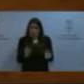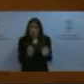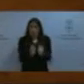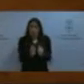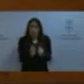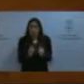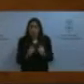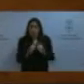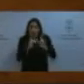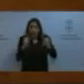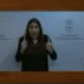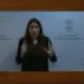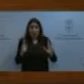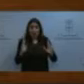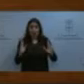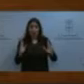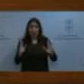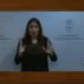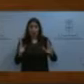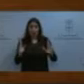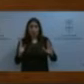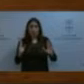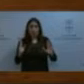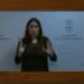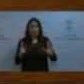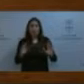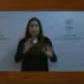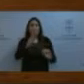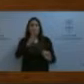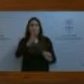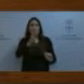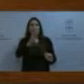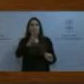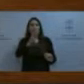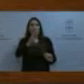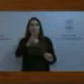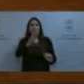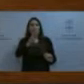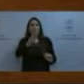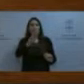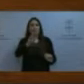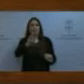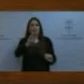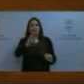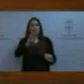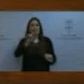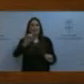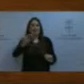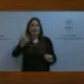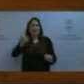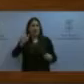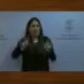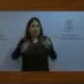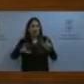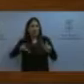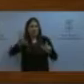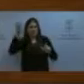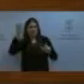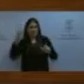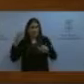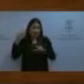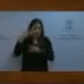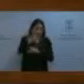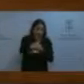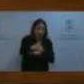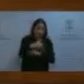del año tienen más de 300.000 personas que visitan solamente